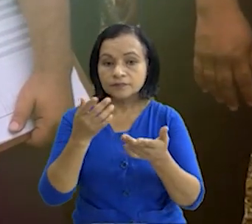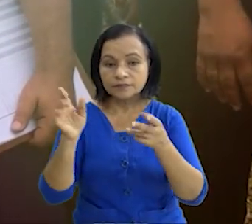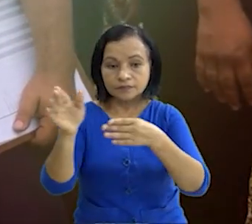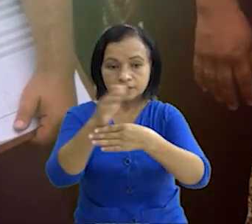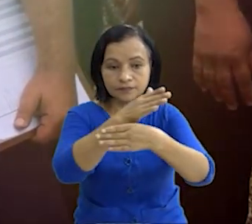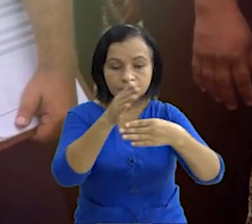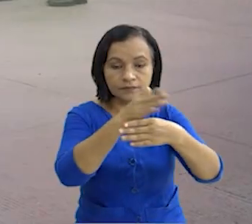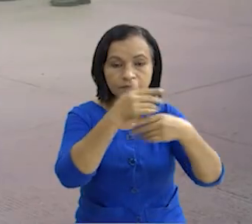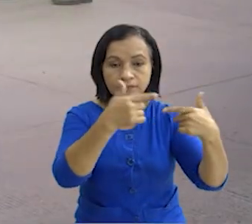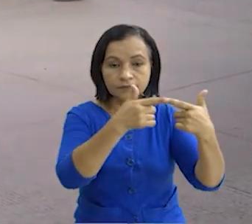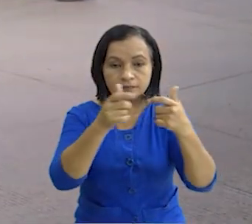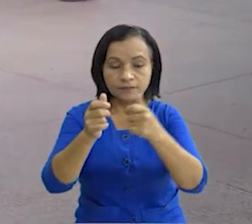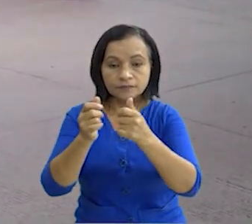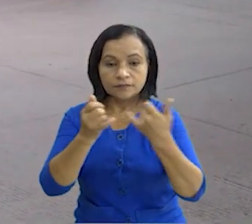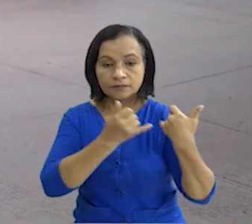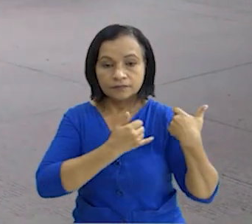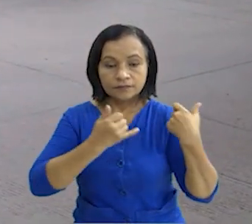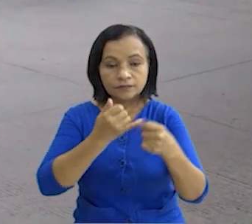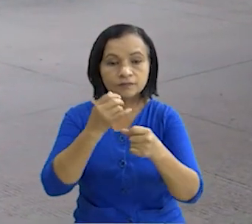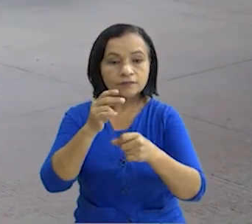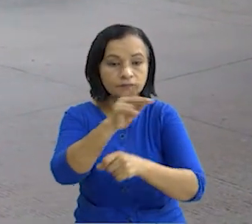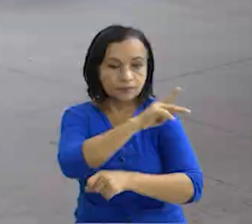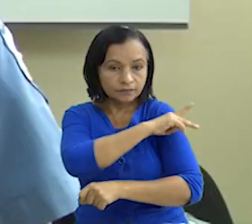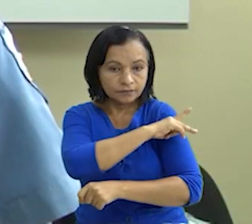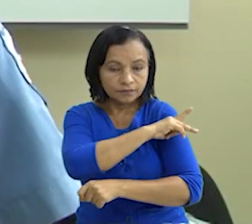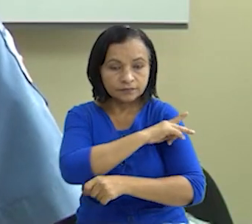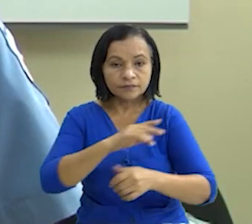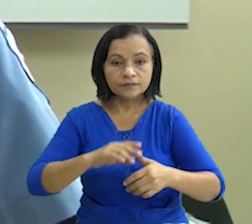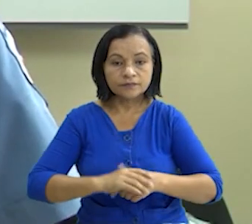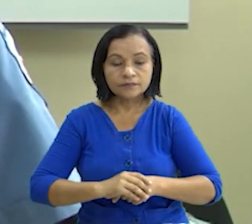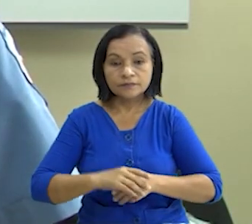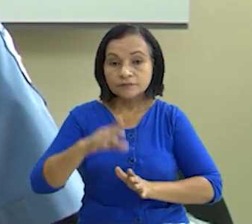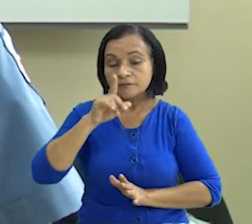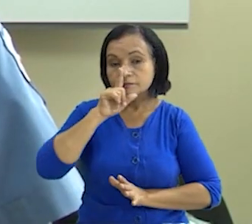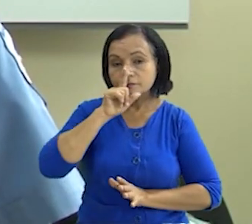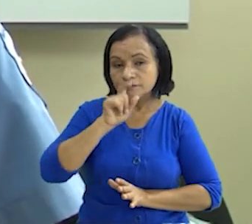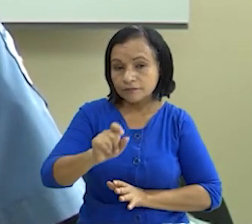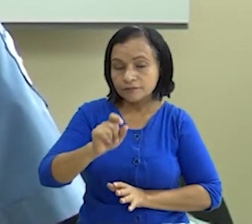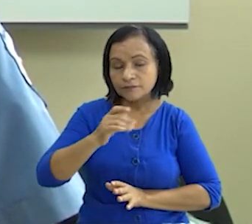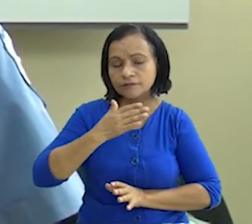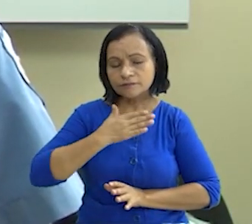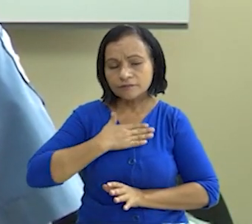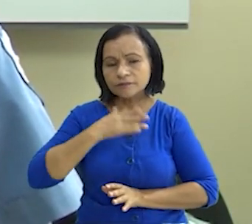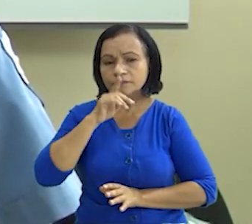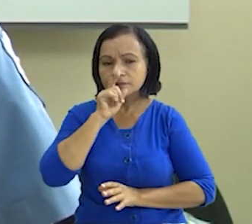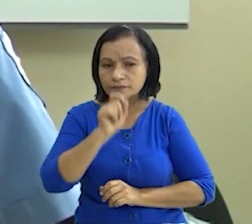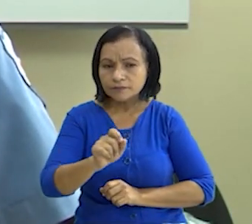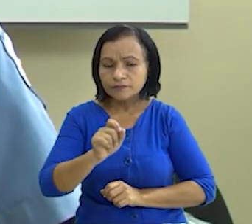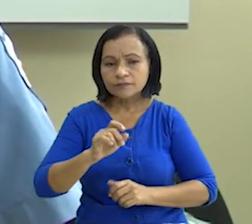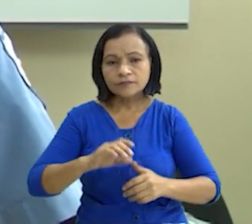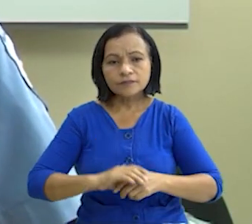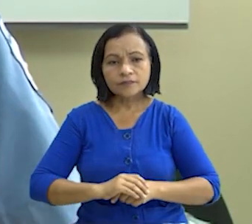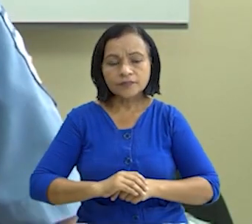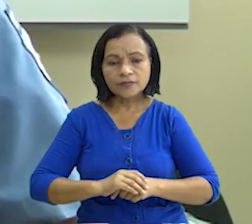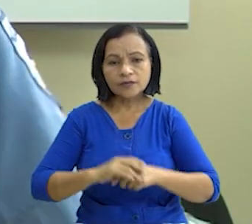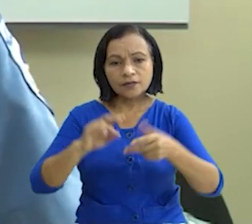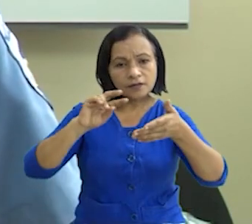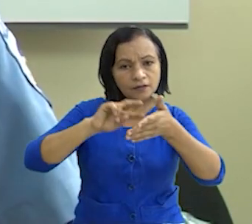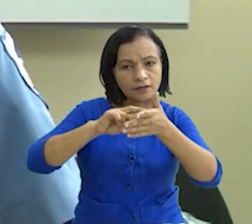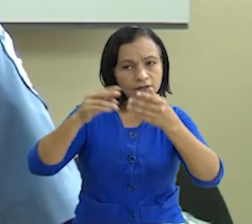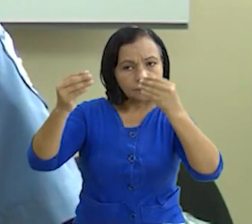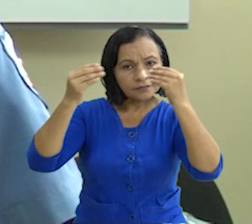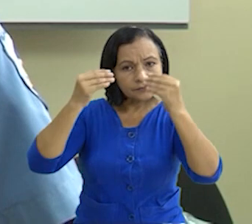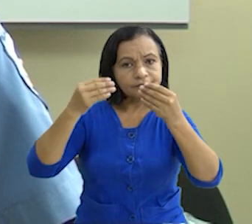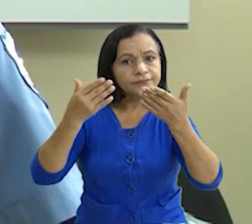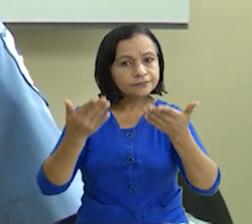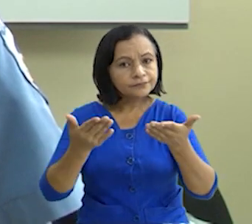los diferentes equipos de la institución del orden público. Me gustó en sí los conceptos